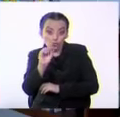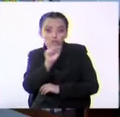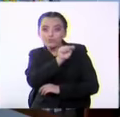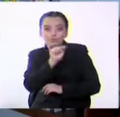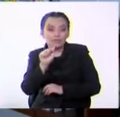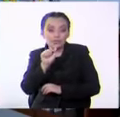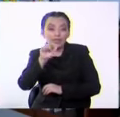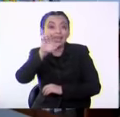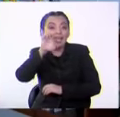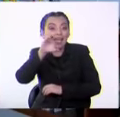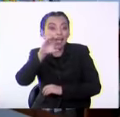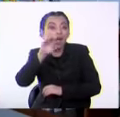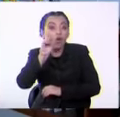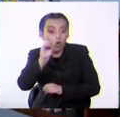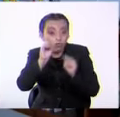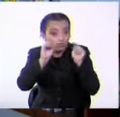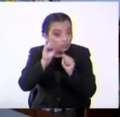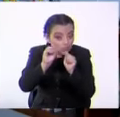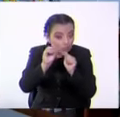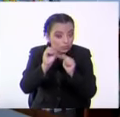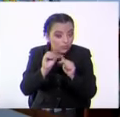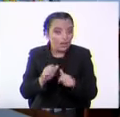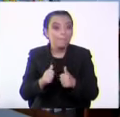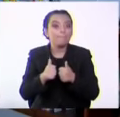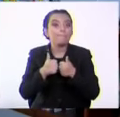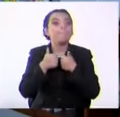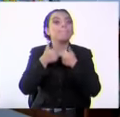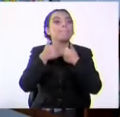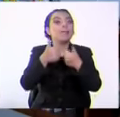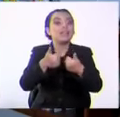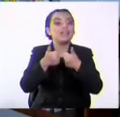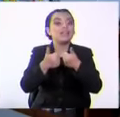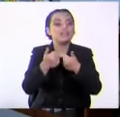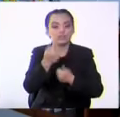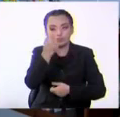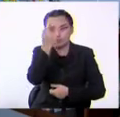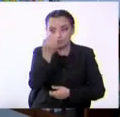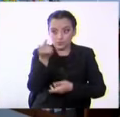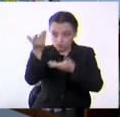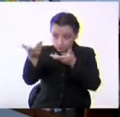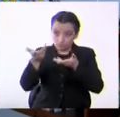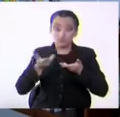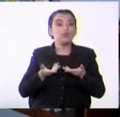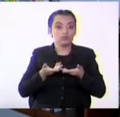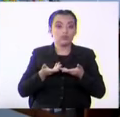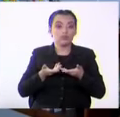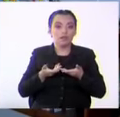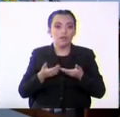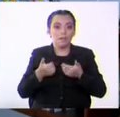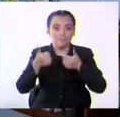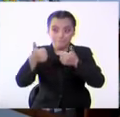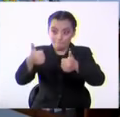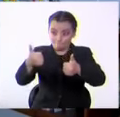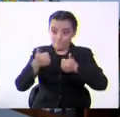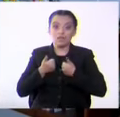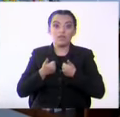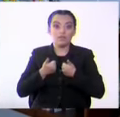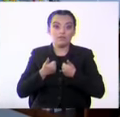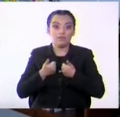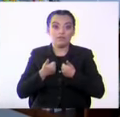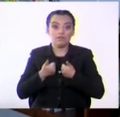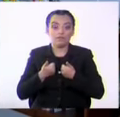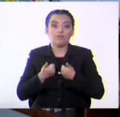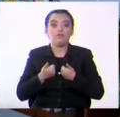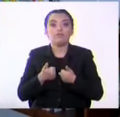Pues son los beneficios que como seres humanos obtenemos. Y como beneficios podemos obtener sobre